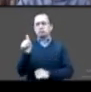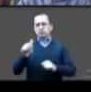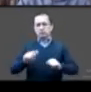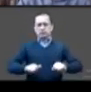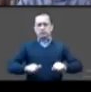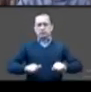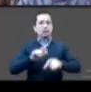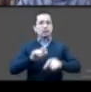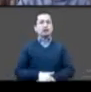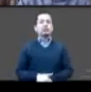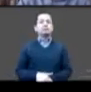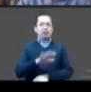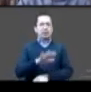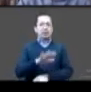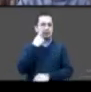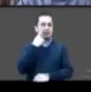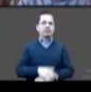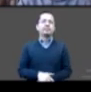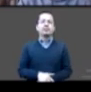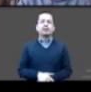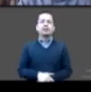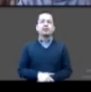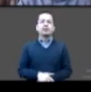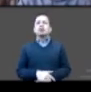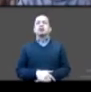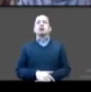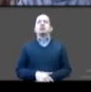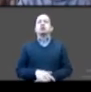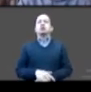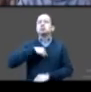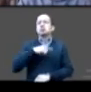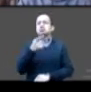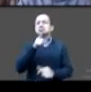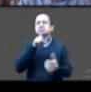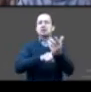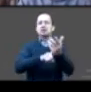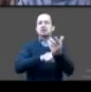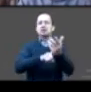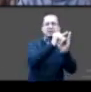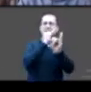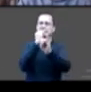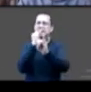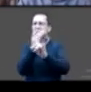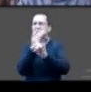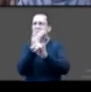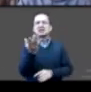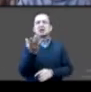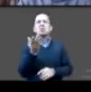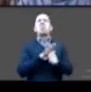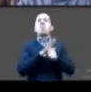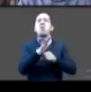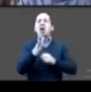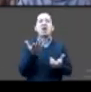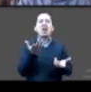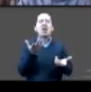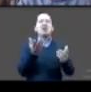ejemplo, qué modalidades hemos visto en el Internet, o sea, cómo el Internet está